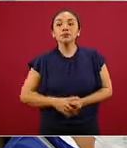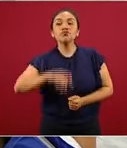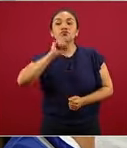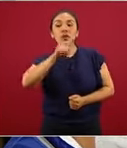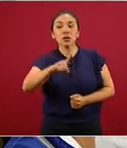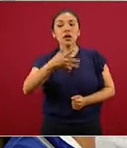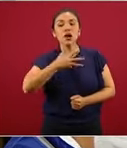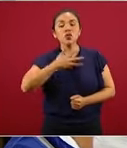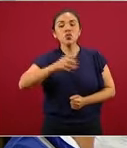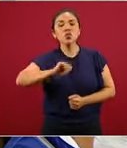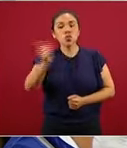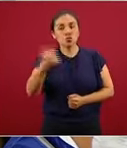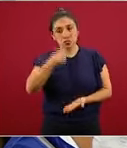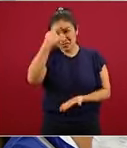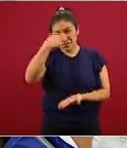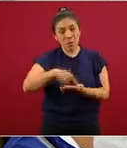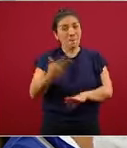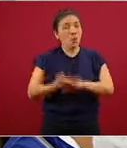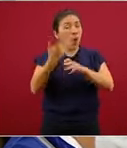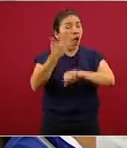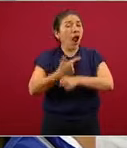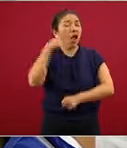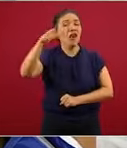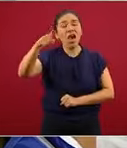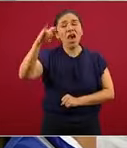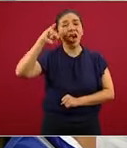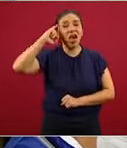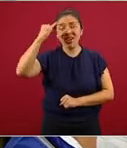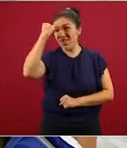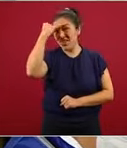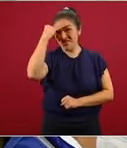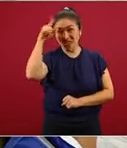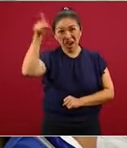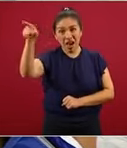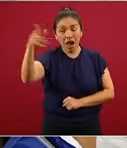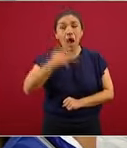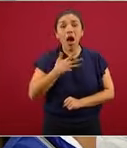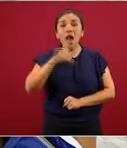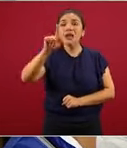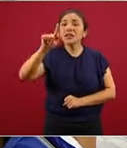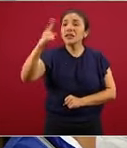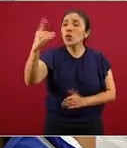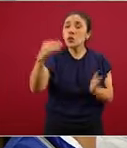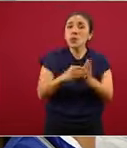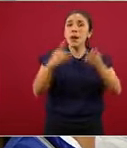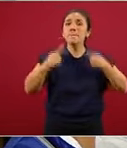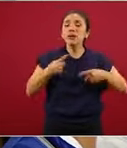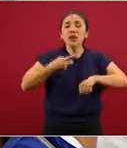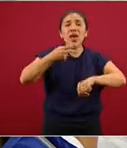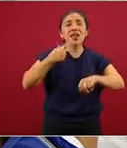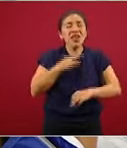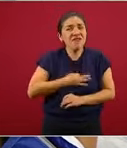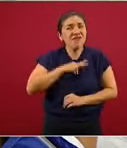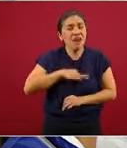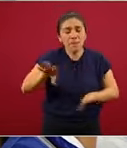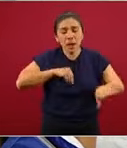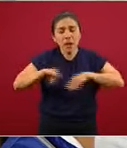tenemos el caso, creo, muy grave de la India, que tiene 71,000 infectados diarios,